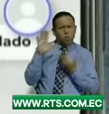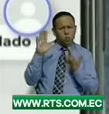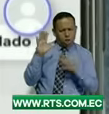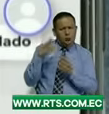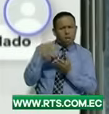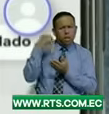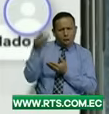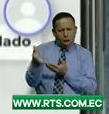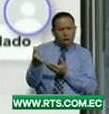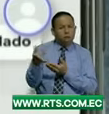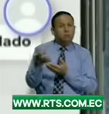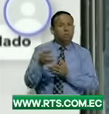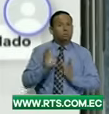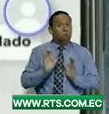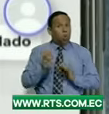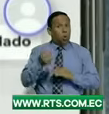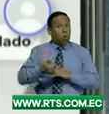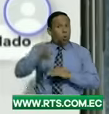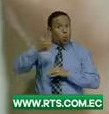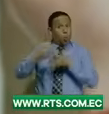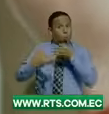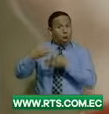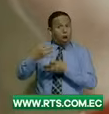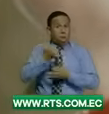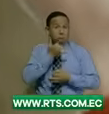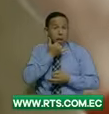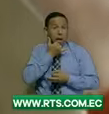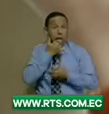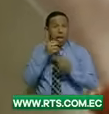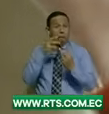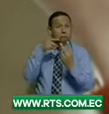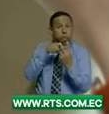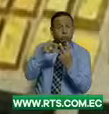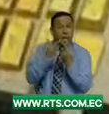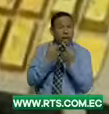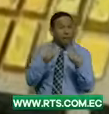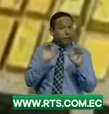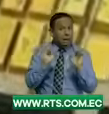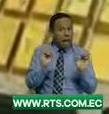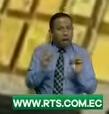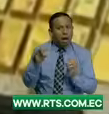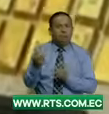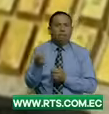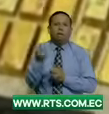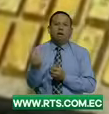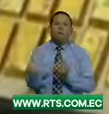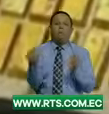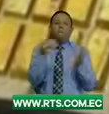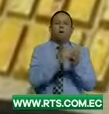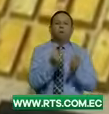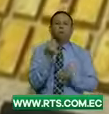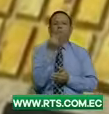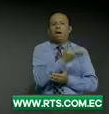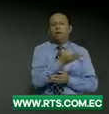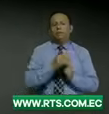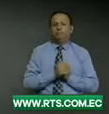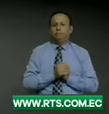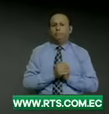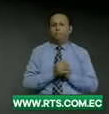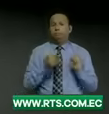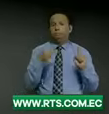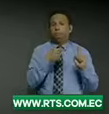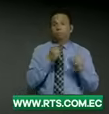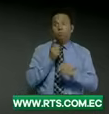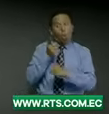algo salía mal, Curipayo debía devolver el dinero. Dicha disposición dada por Norero no le agradó al juez, que en